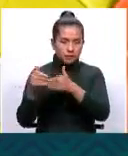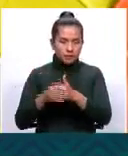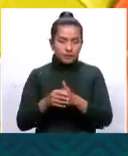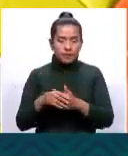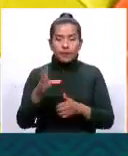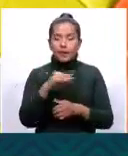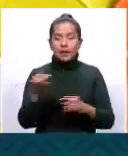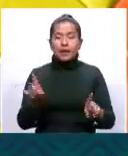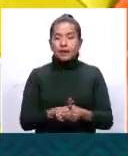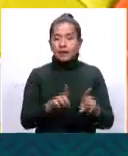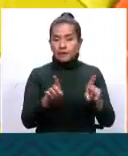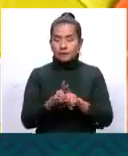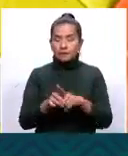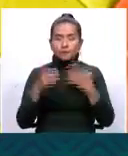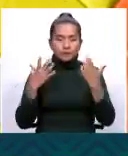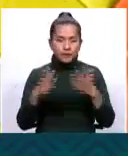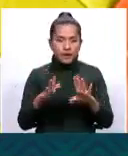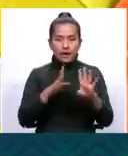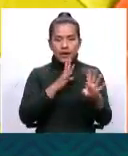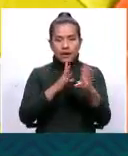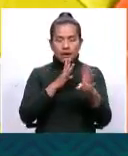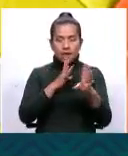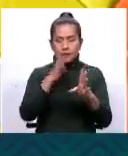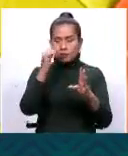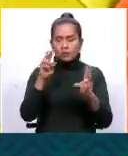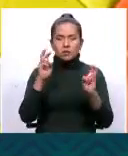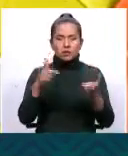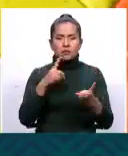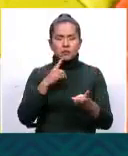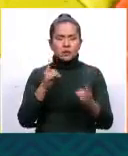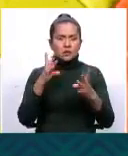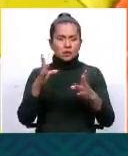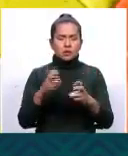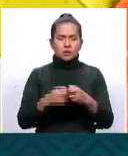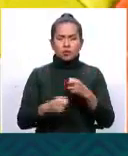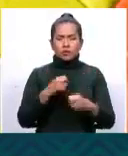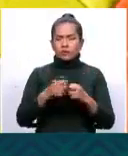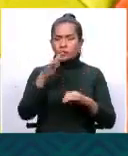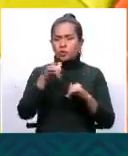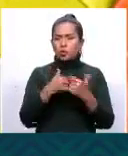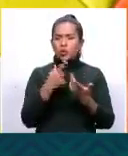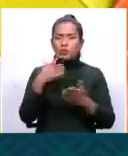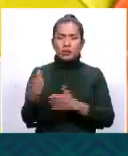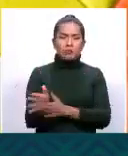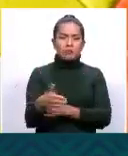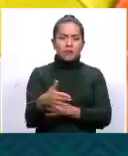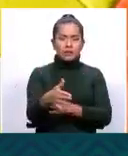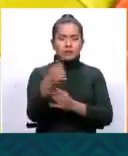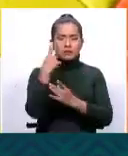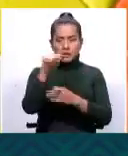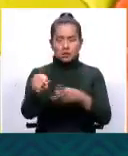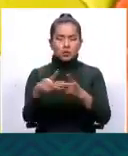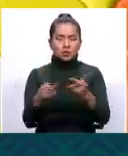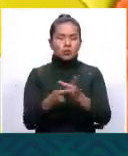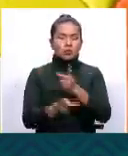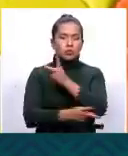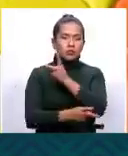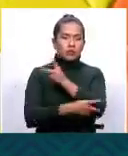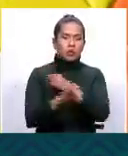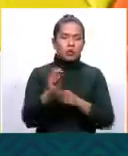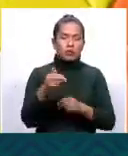se habló sobre el complejo de producción piscícola para la provincia de Omasuyos. Referido al